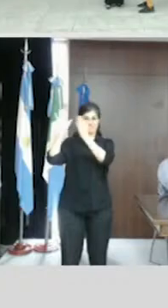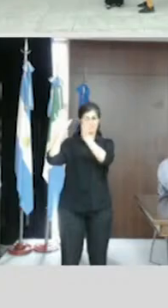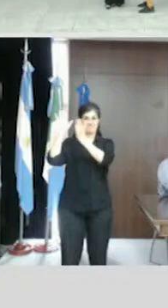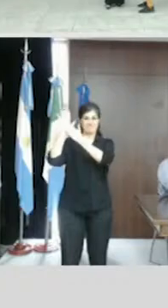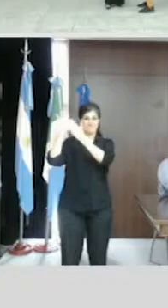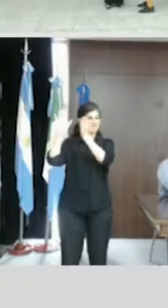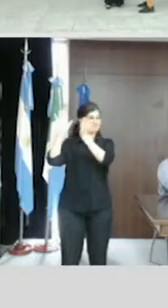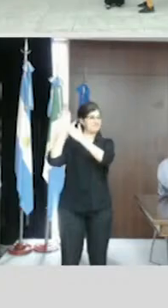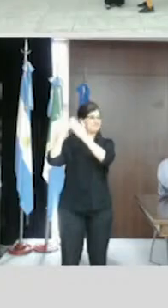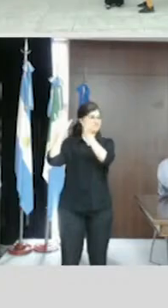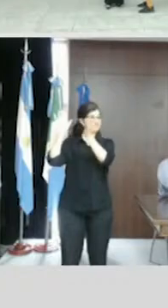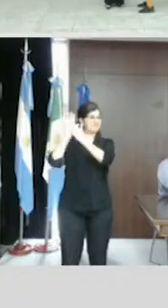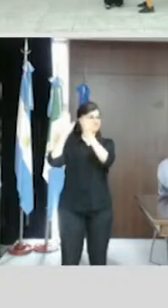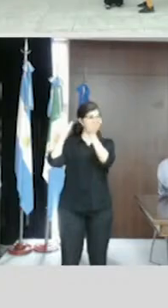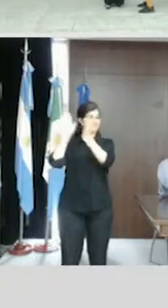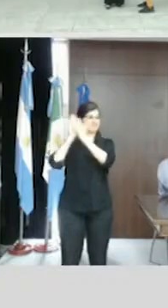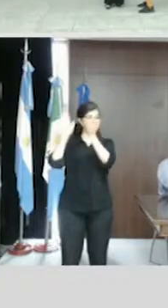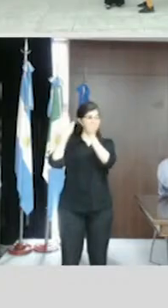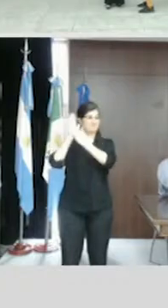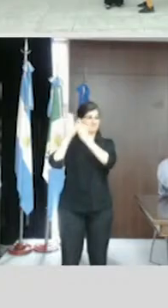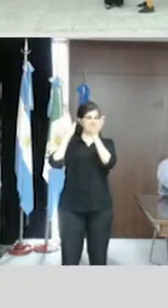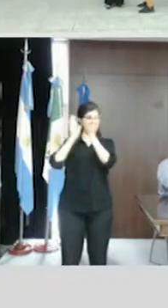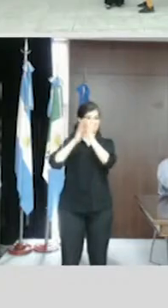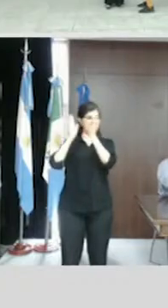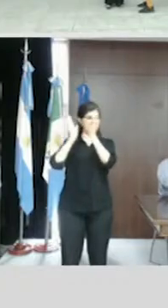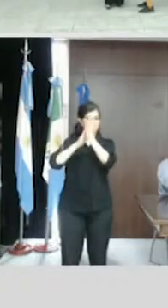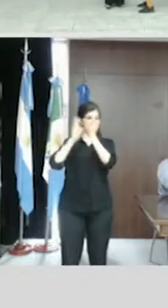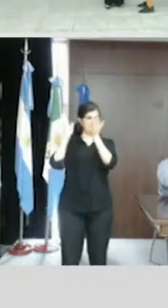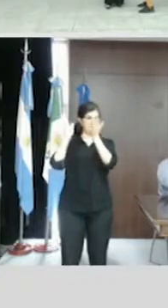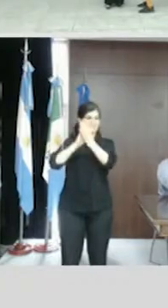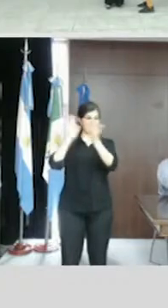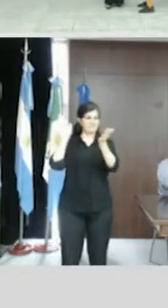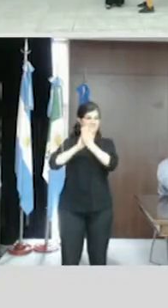Pegamos como si fuese que estamos pegando a alguien. Vamos, con mucha fuerza.